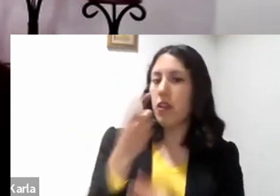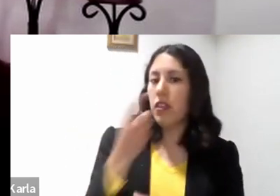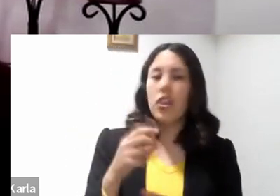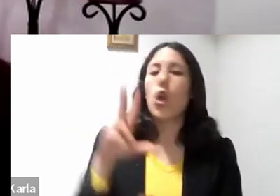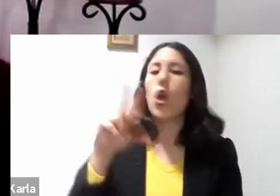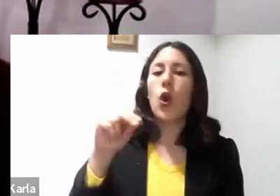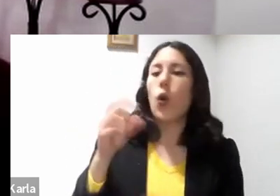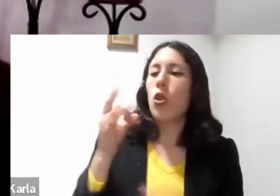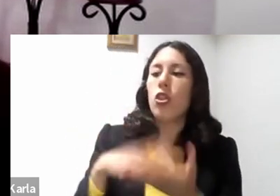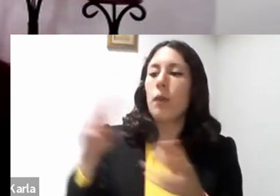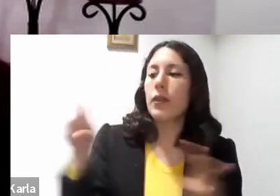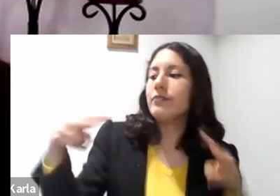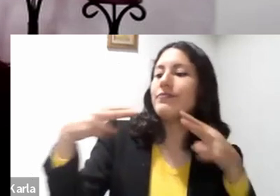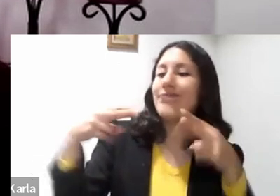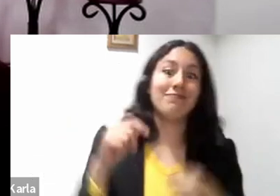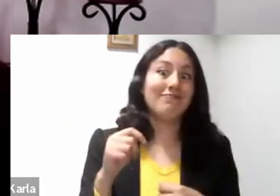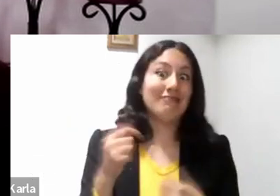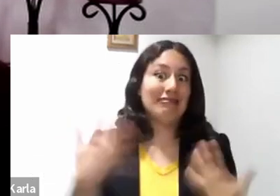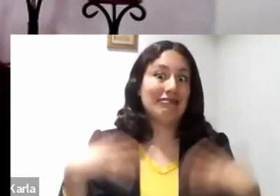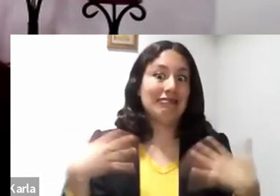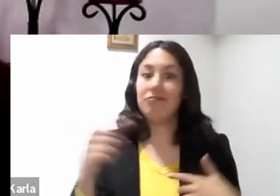después no iba a haber problema